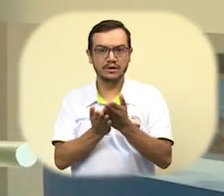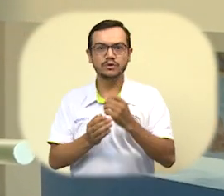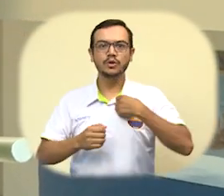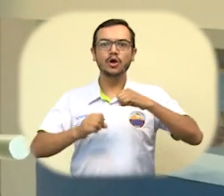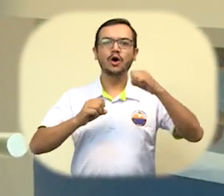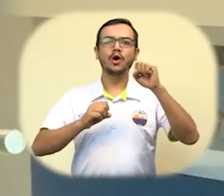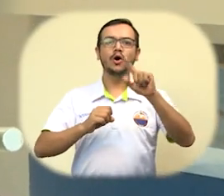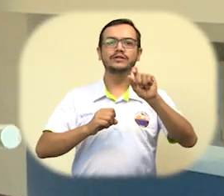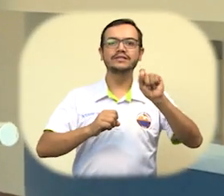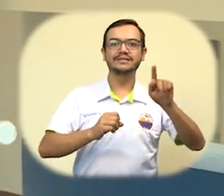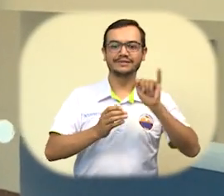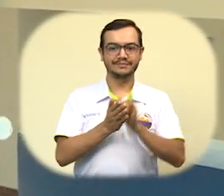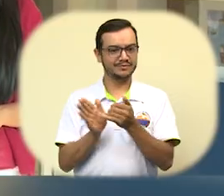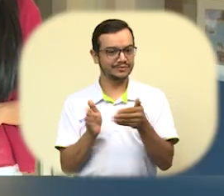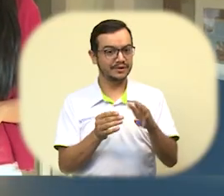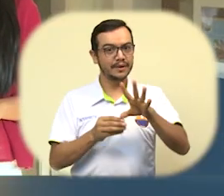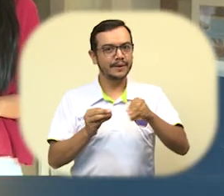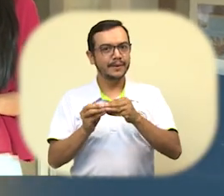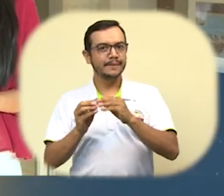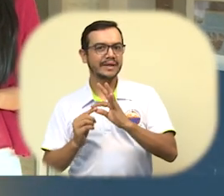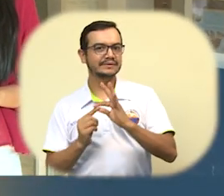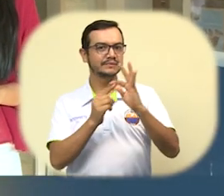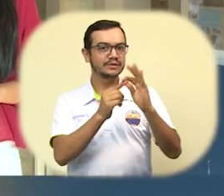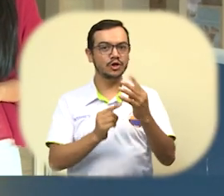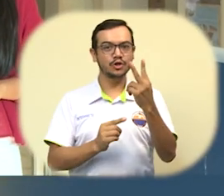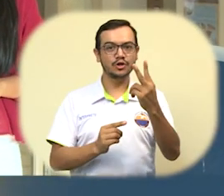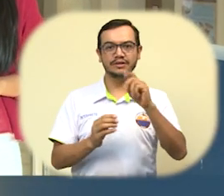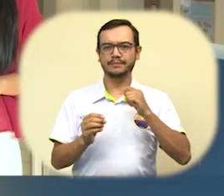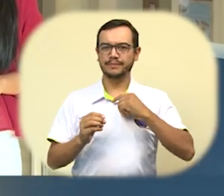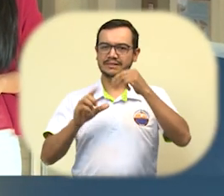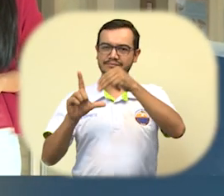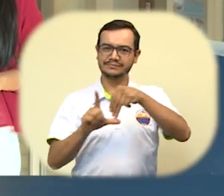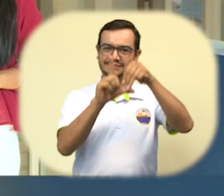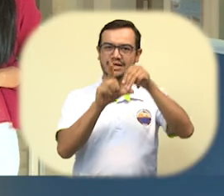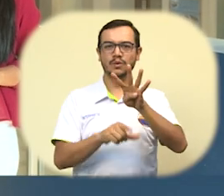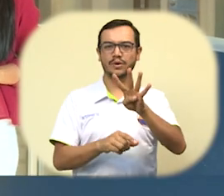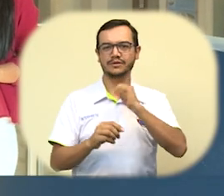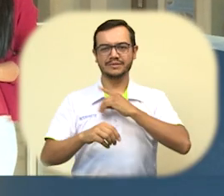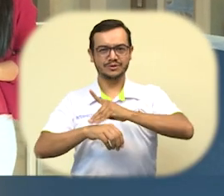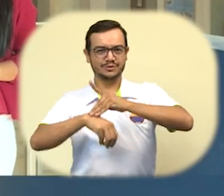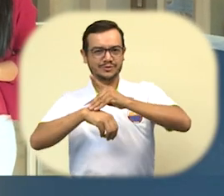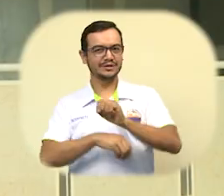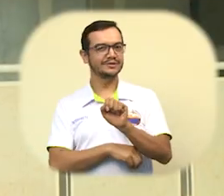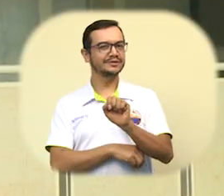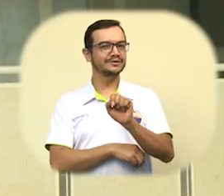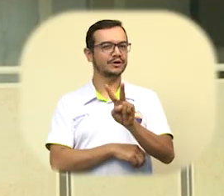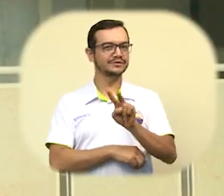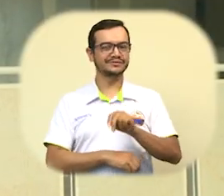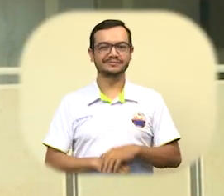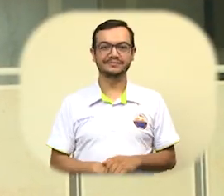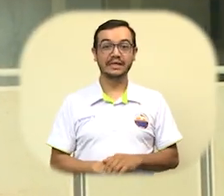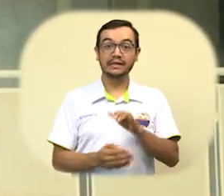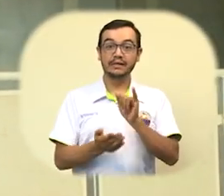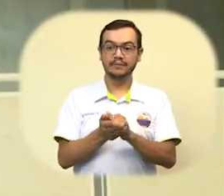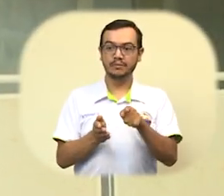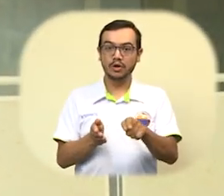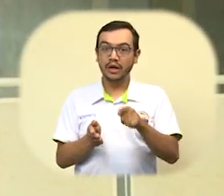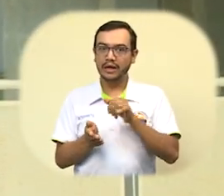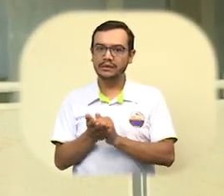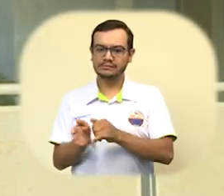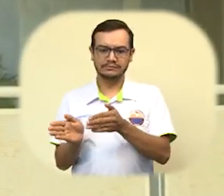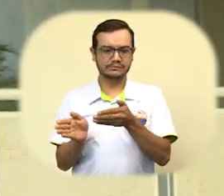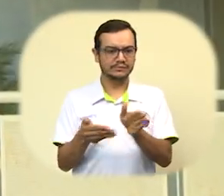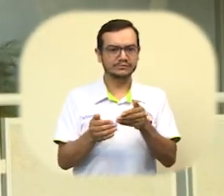cuenta con 11 nuevos programas de pregrado, 2 especializaciones, 4 maestrías y 2 doctorados. Con el lanzamiento de